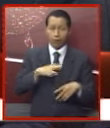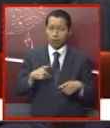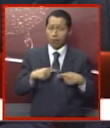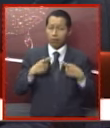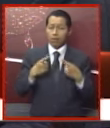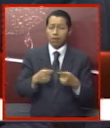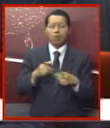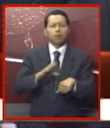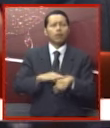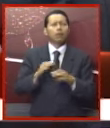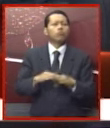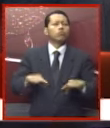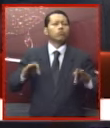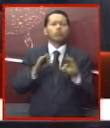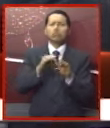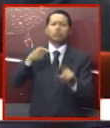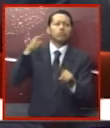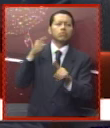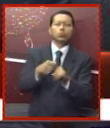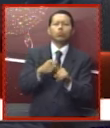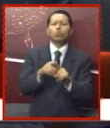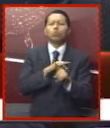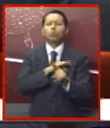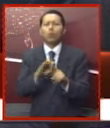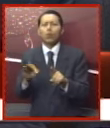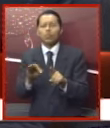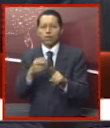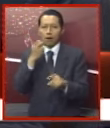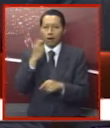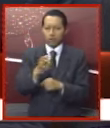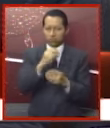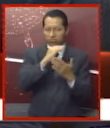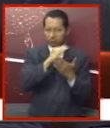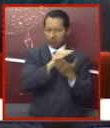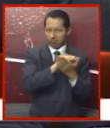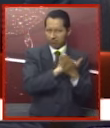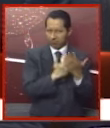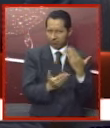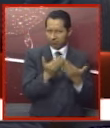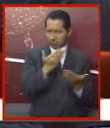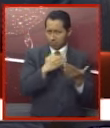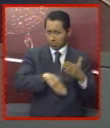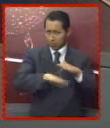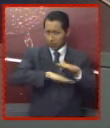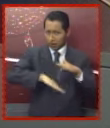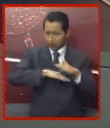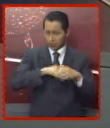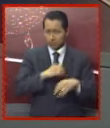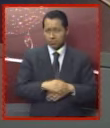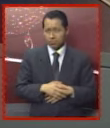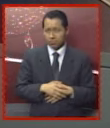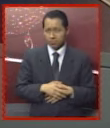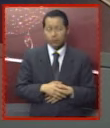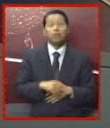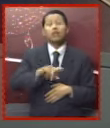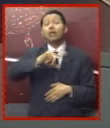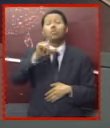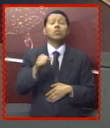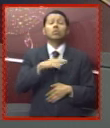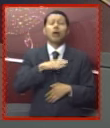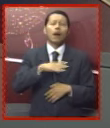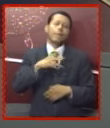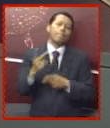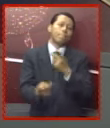la prioridad o la alineación con estos criterios que hoy se están planteando. Bueno, posteriormente vino la